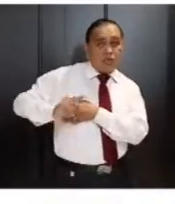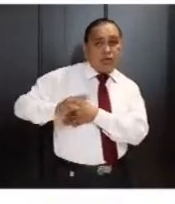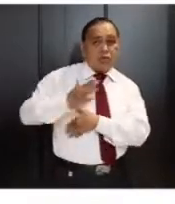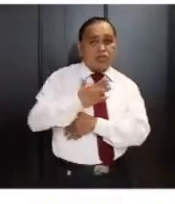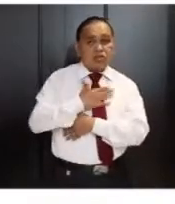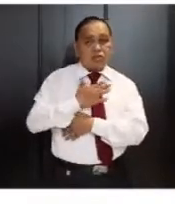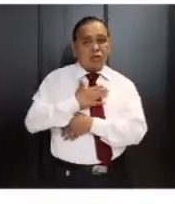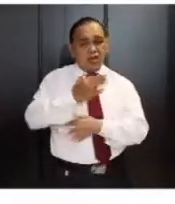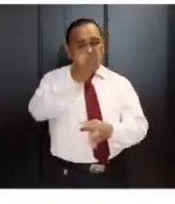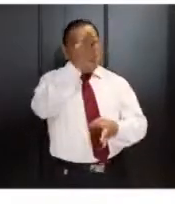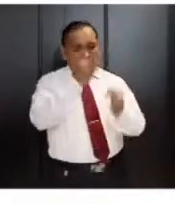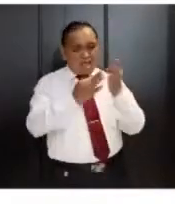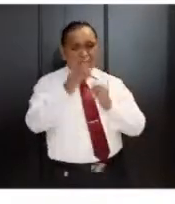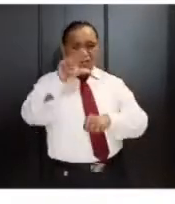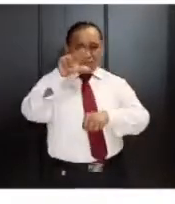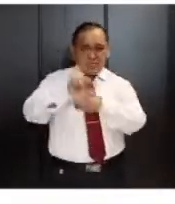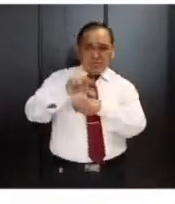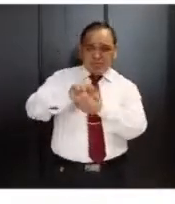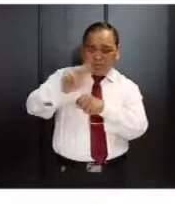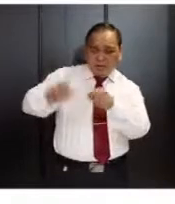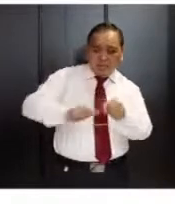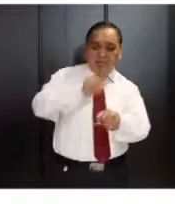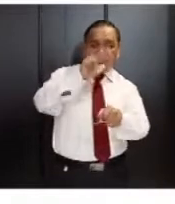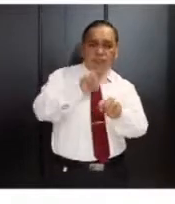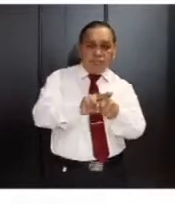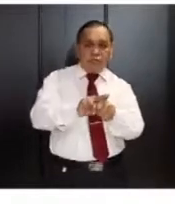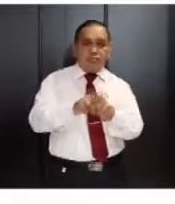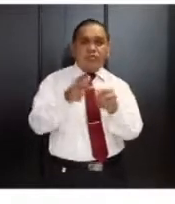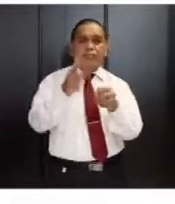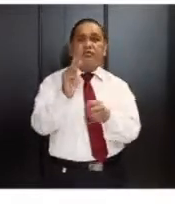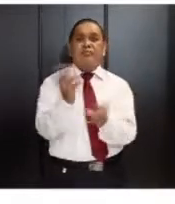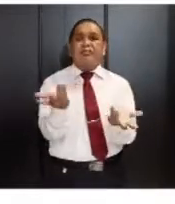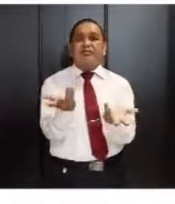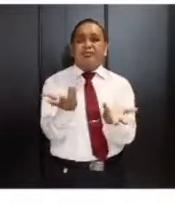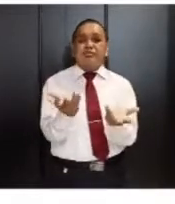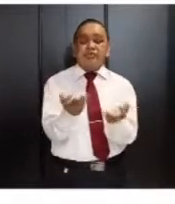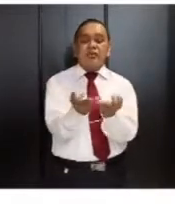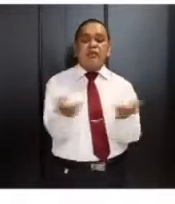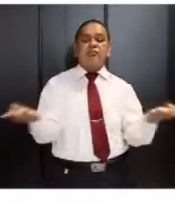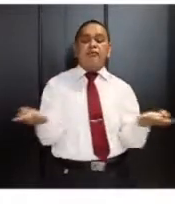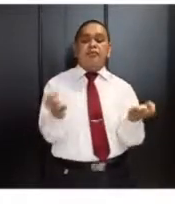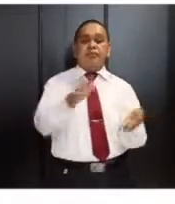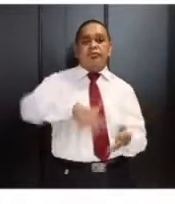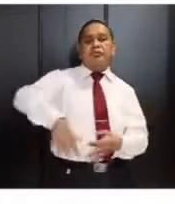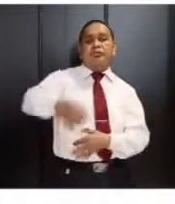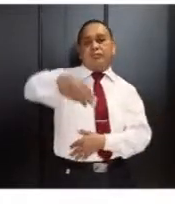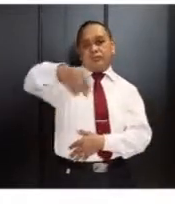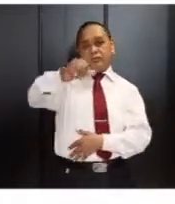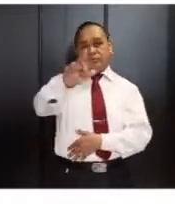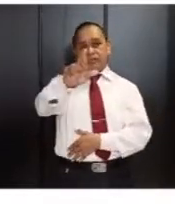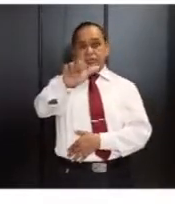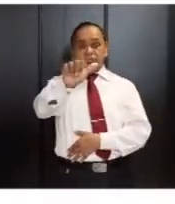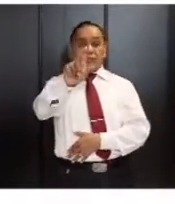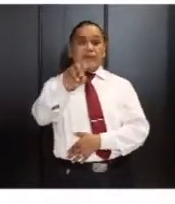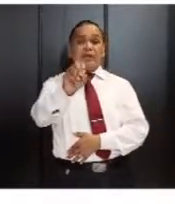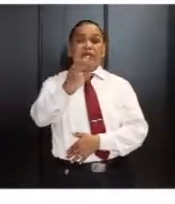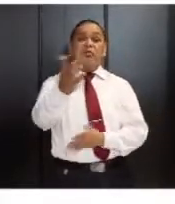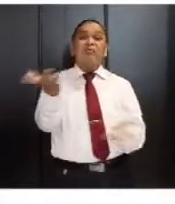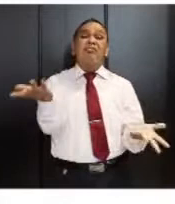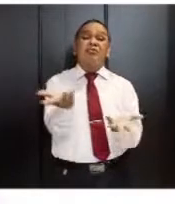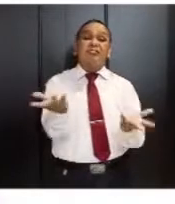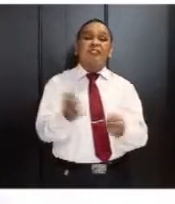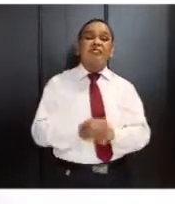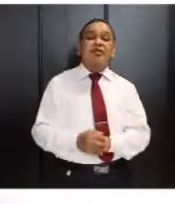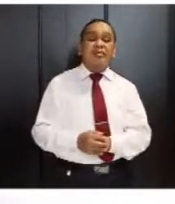en tratamientos, doctores, hospitales. Este asunto de los terrenos del Mirador pasó por un